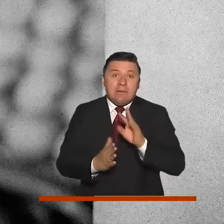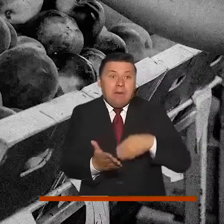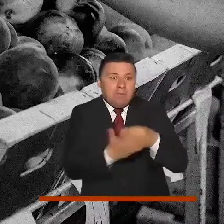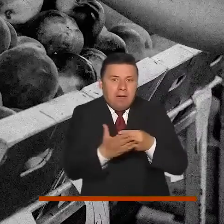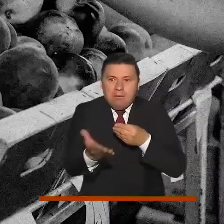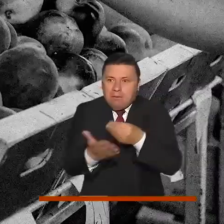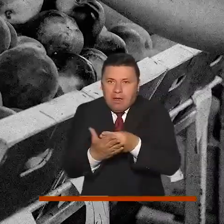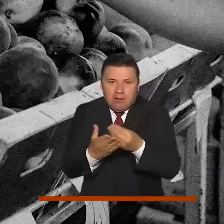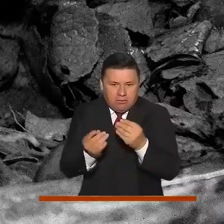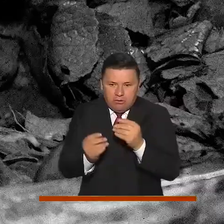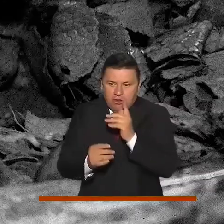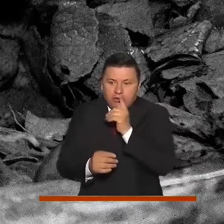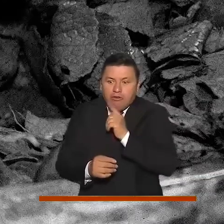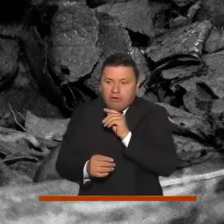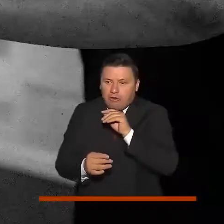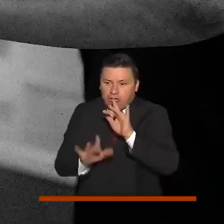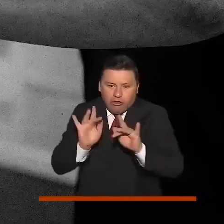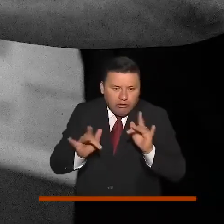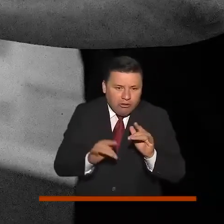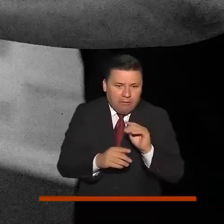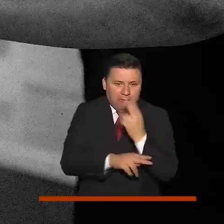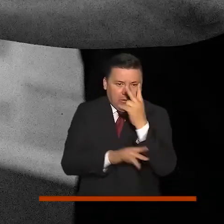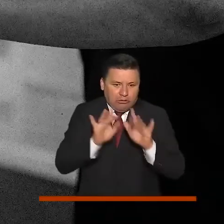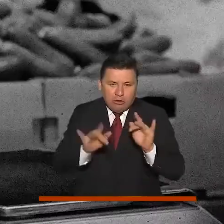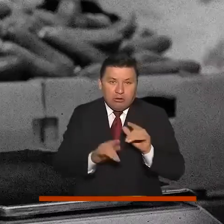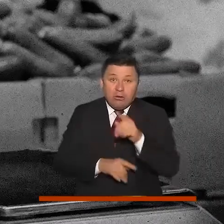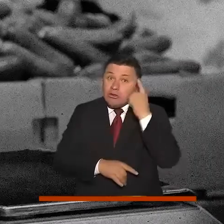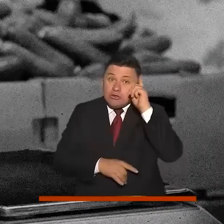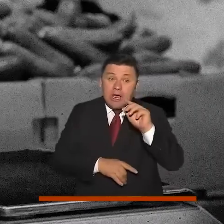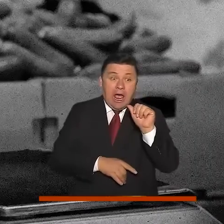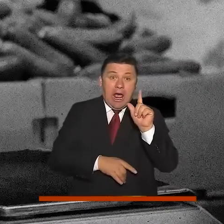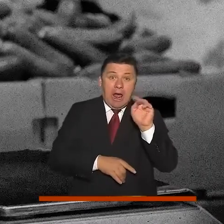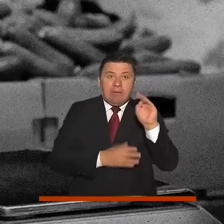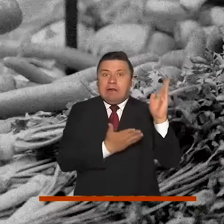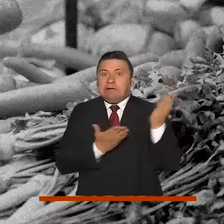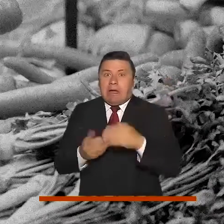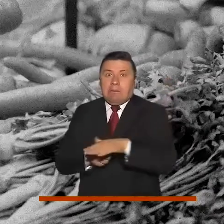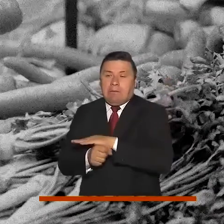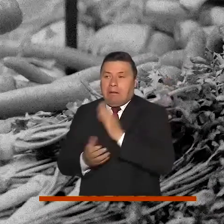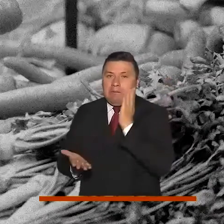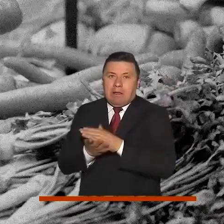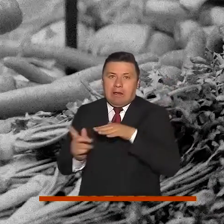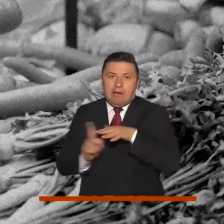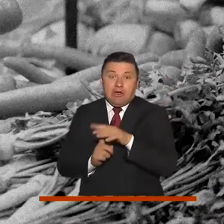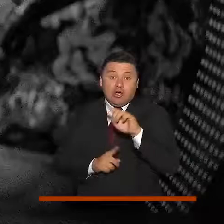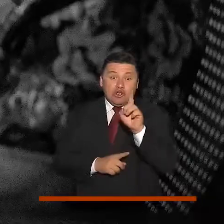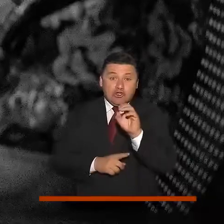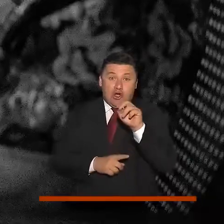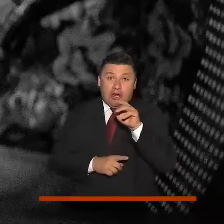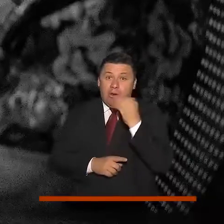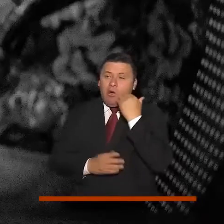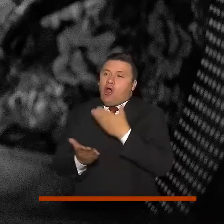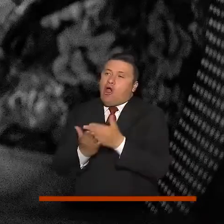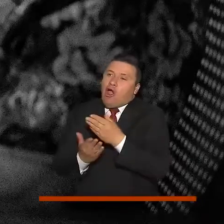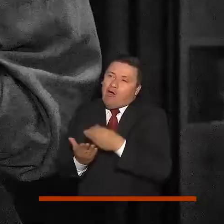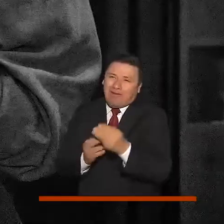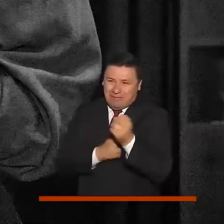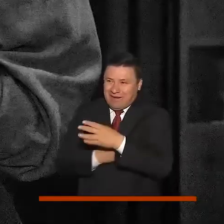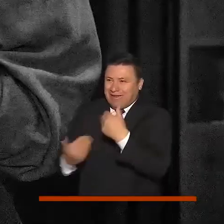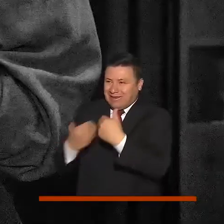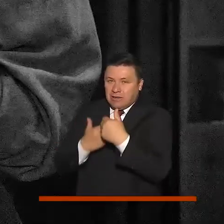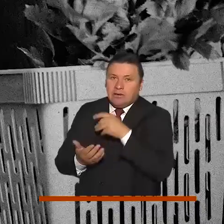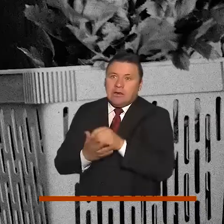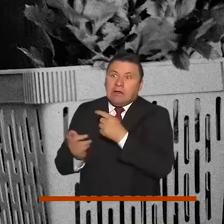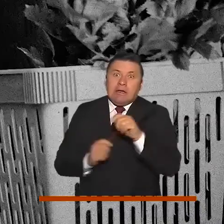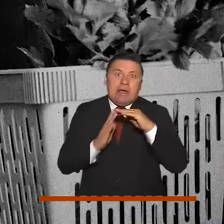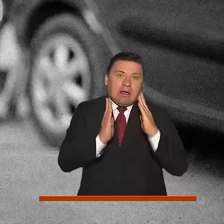efectivo. Toca las frutas, las verduras. Alberto no lo sabe, pero llevó el virus al barrio. Y Sonia, que compra en el Fruber, lo llevó a su casa. Así